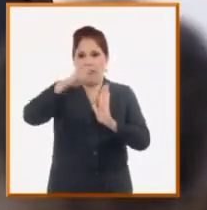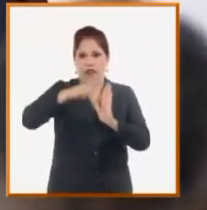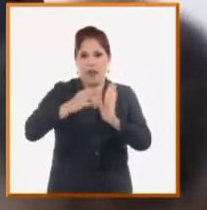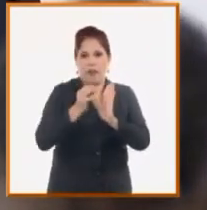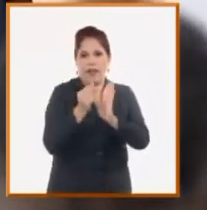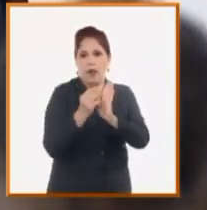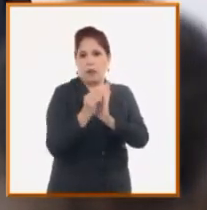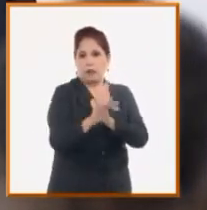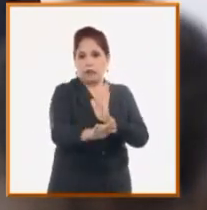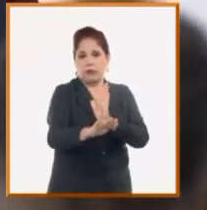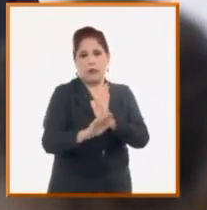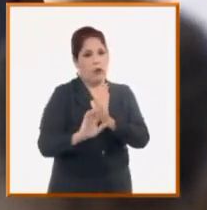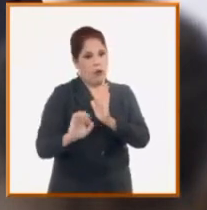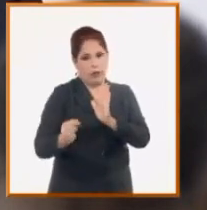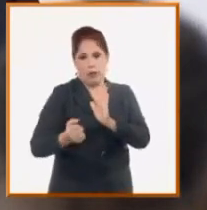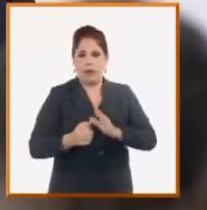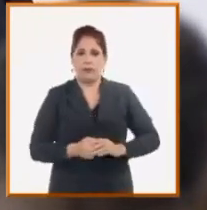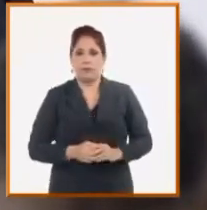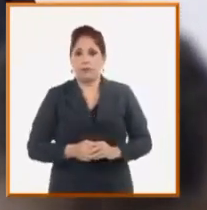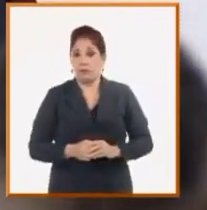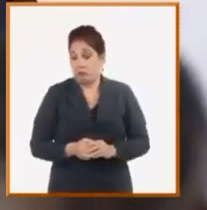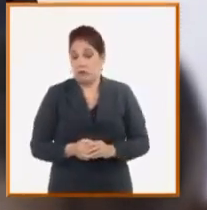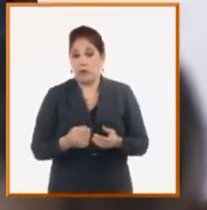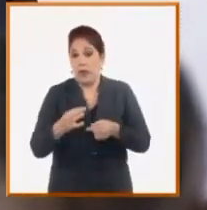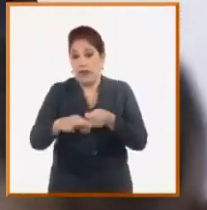negar a que tenga dinero